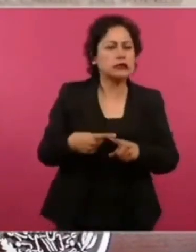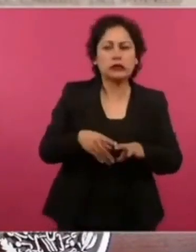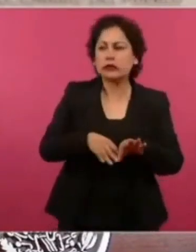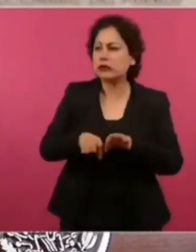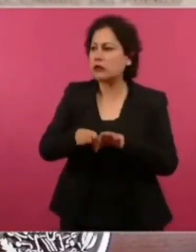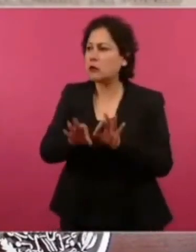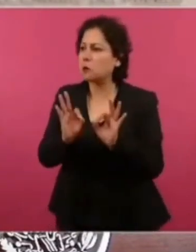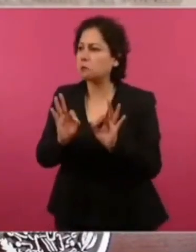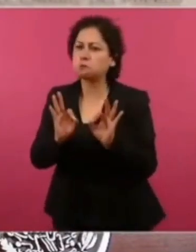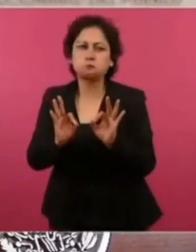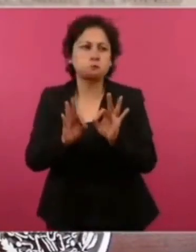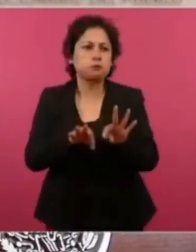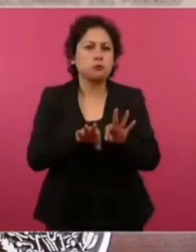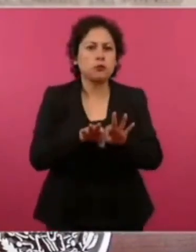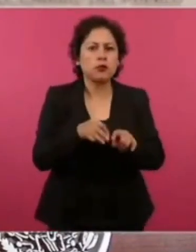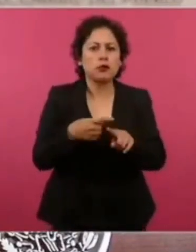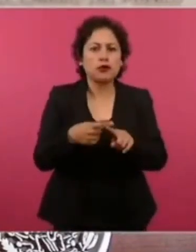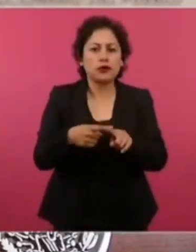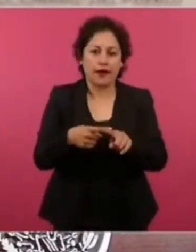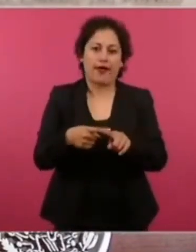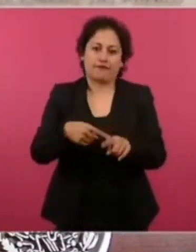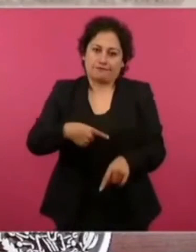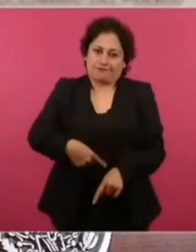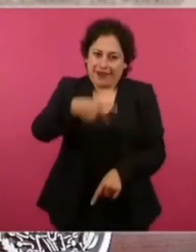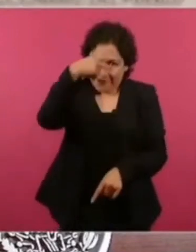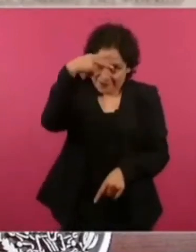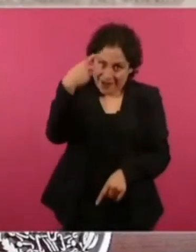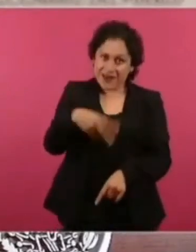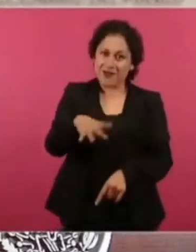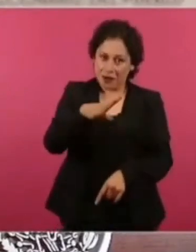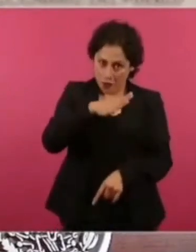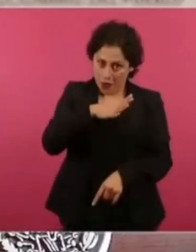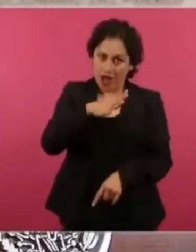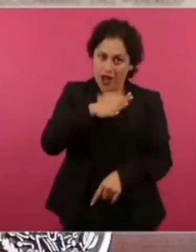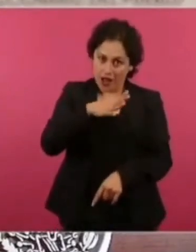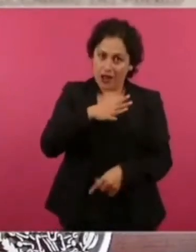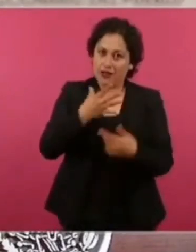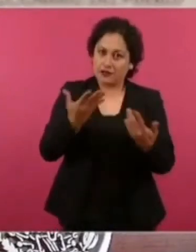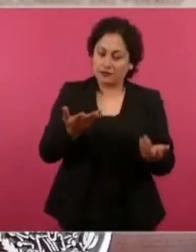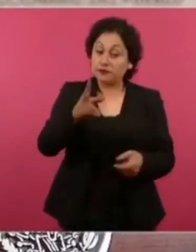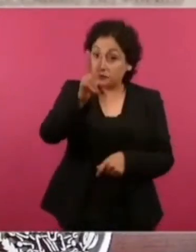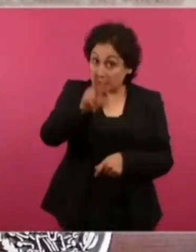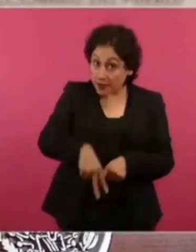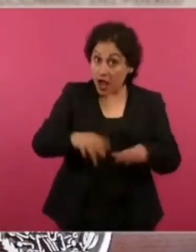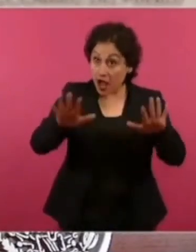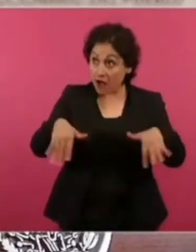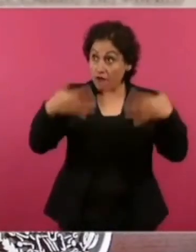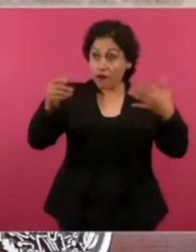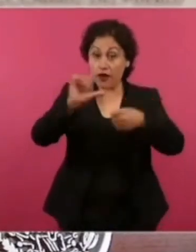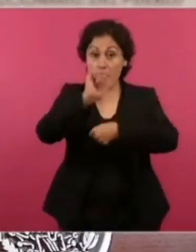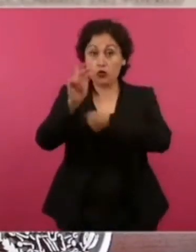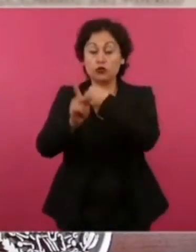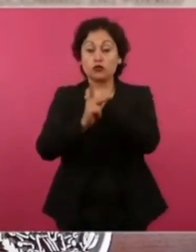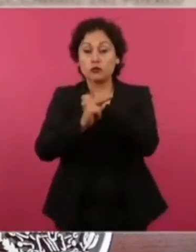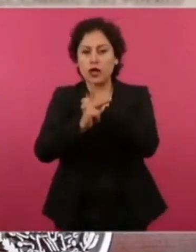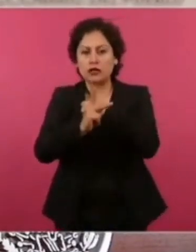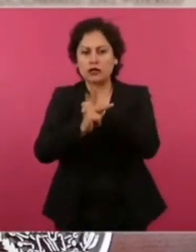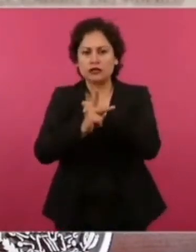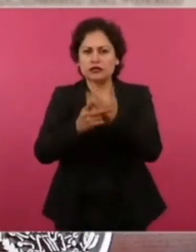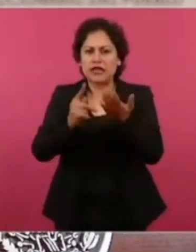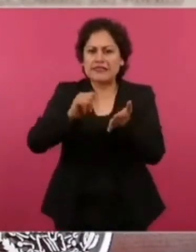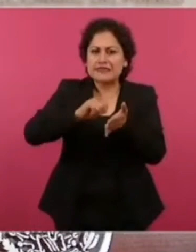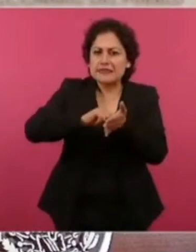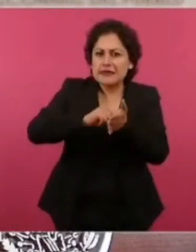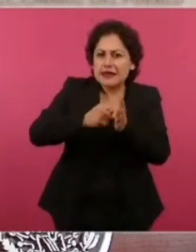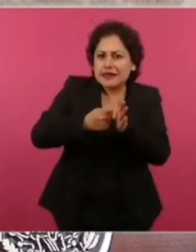México ya no es fácil conseguir fierreros, soldadores. México es de